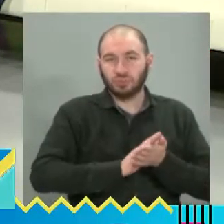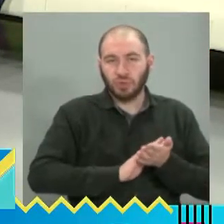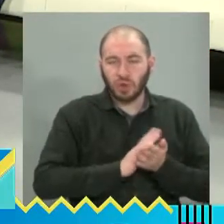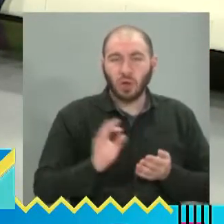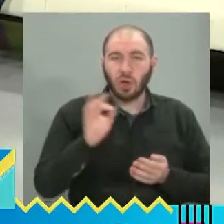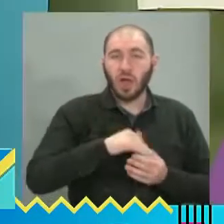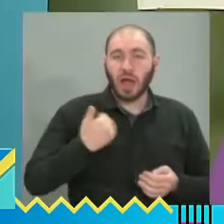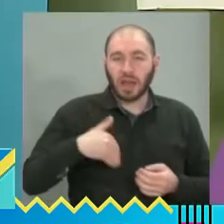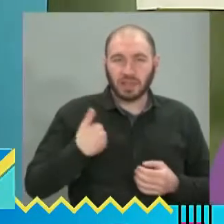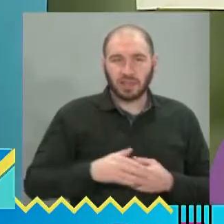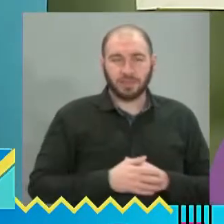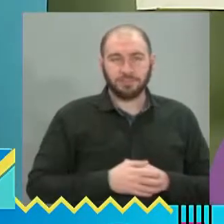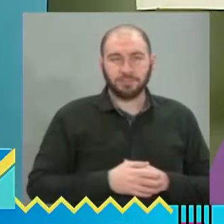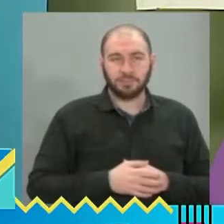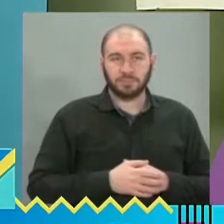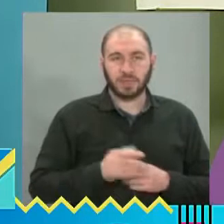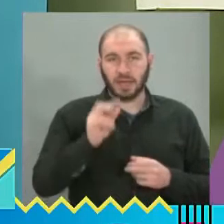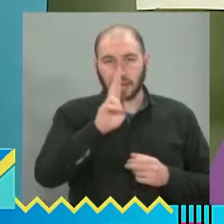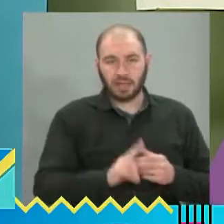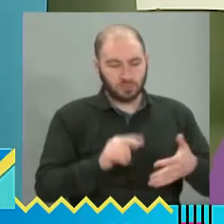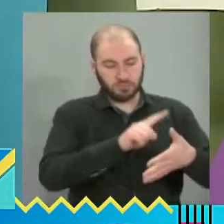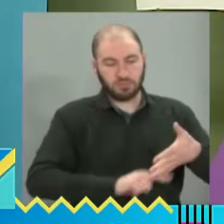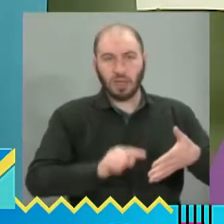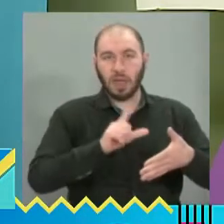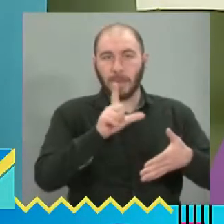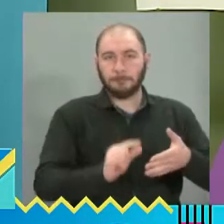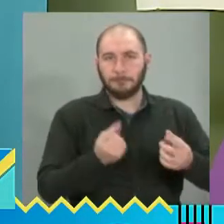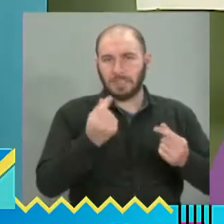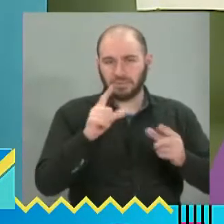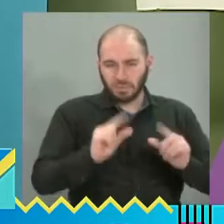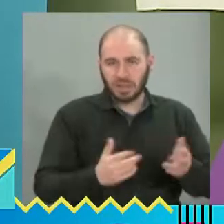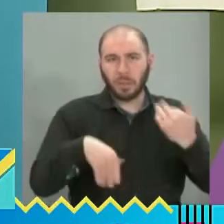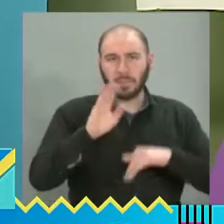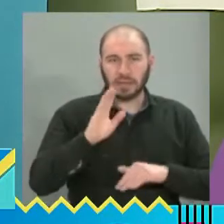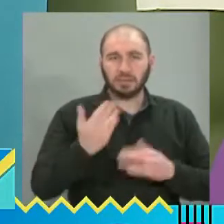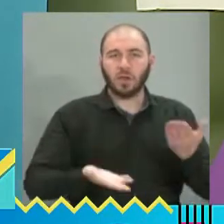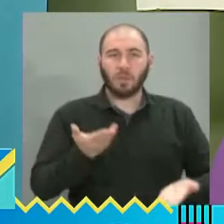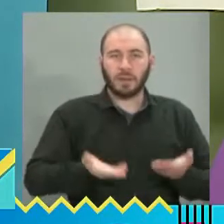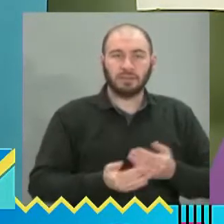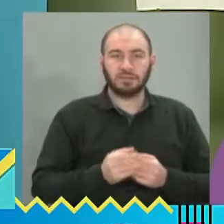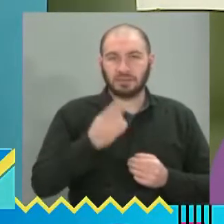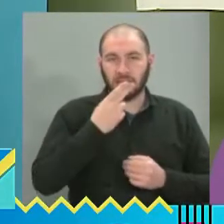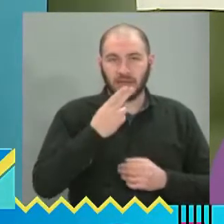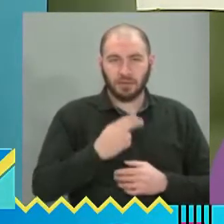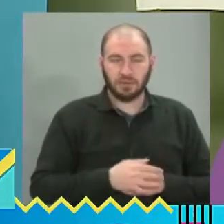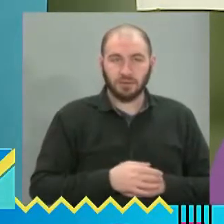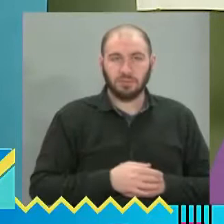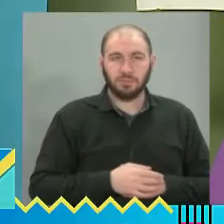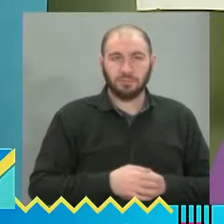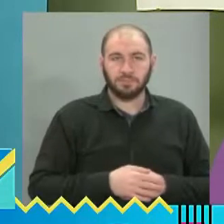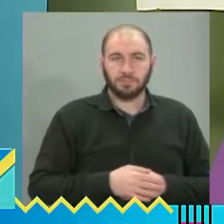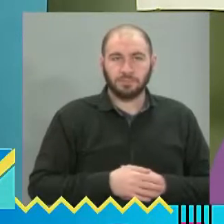O Argentina era de la región el país que tenía los precios más bajos, ¿sí?, con respecto al cigarrillo, ¿sí?, al